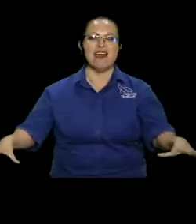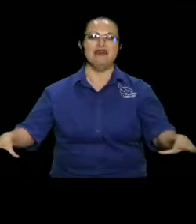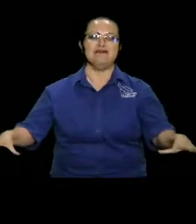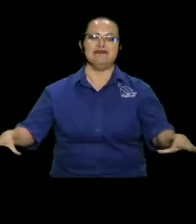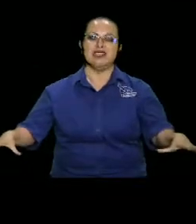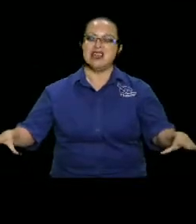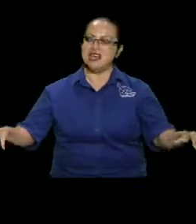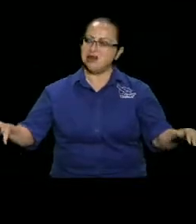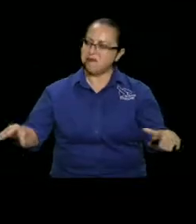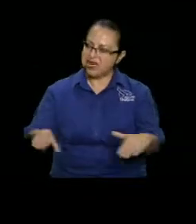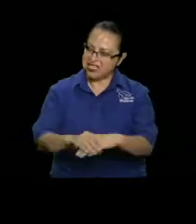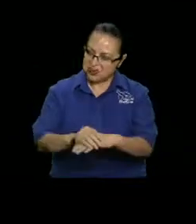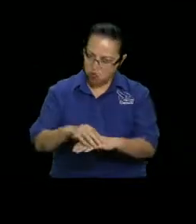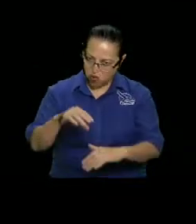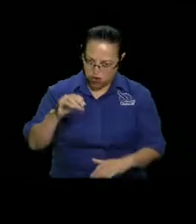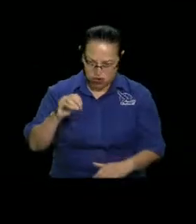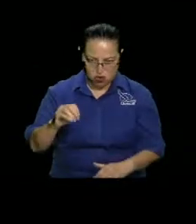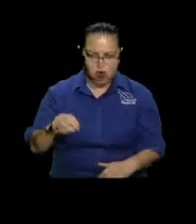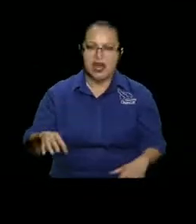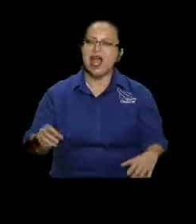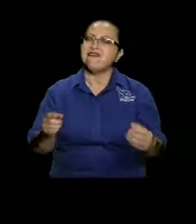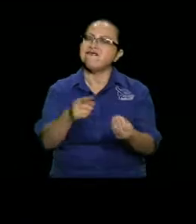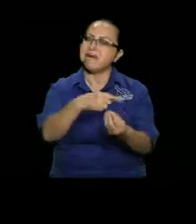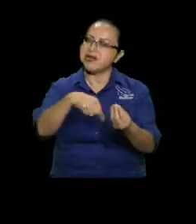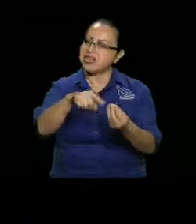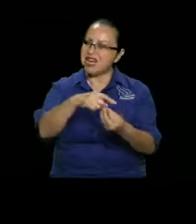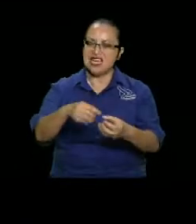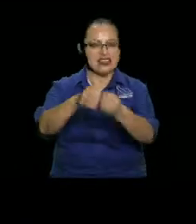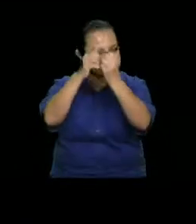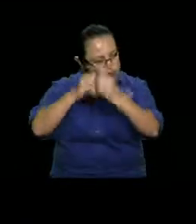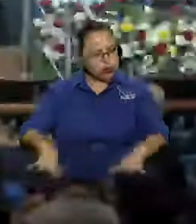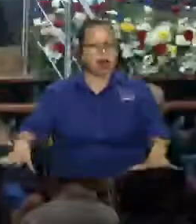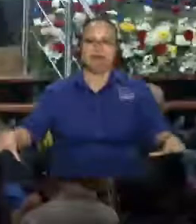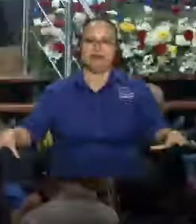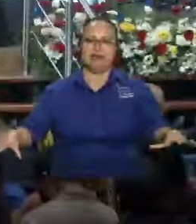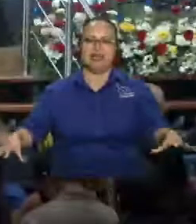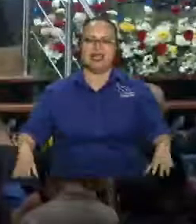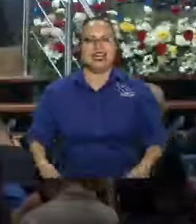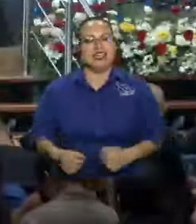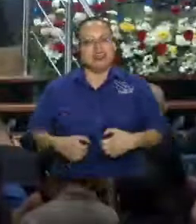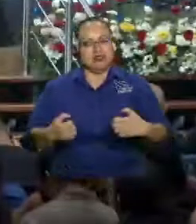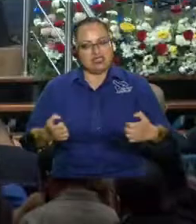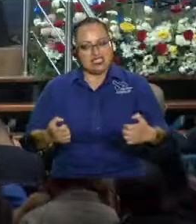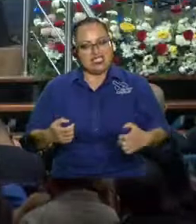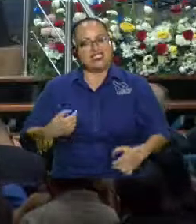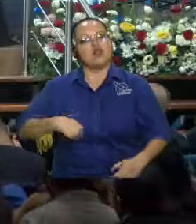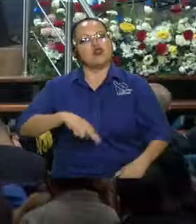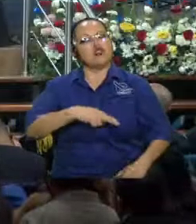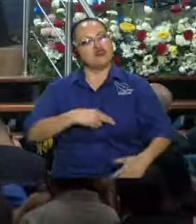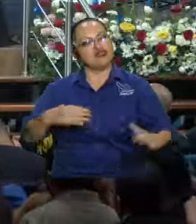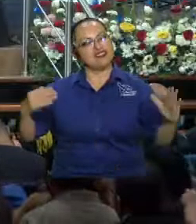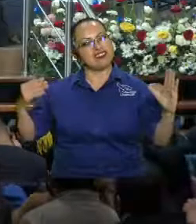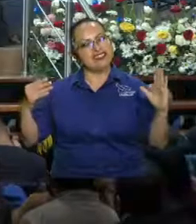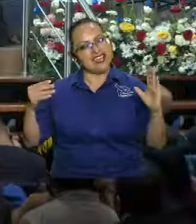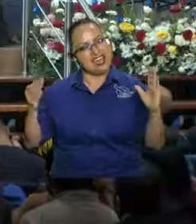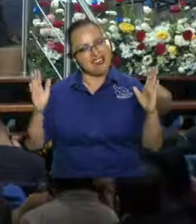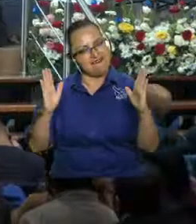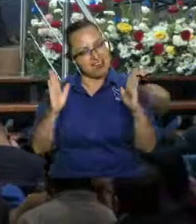hacer pedazos el matrimonio, la familia, la va a hacer pedazos. Entonces hay que